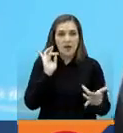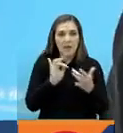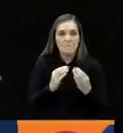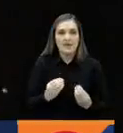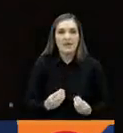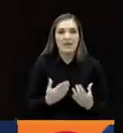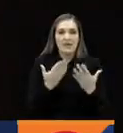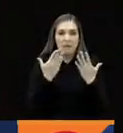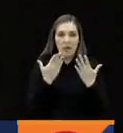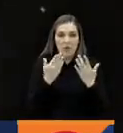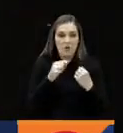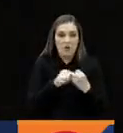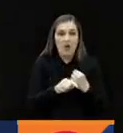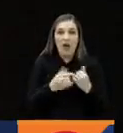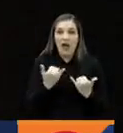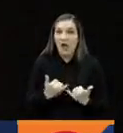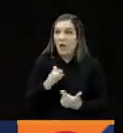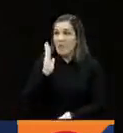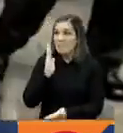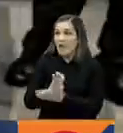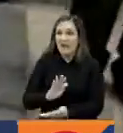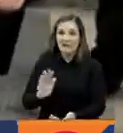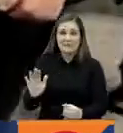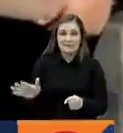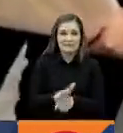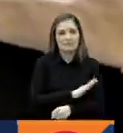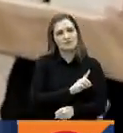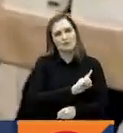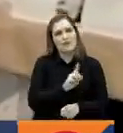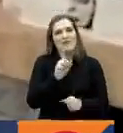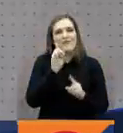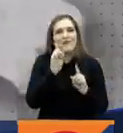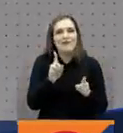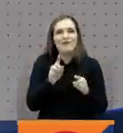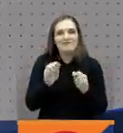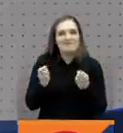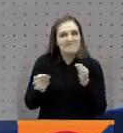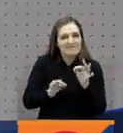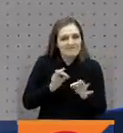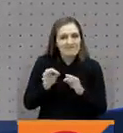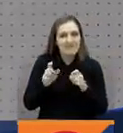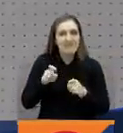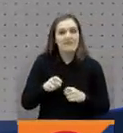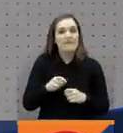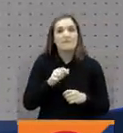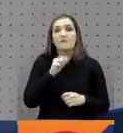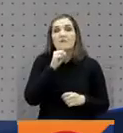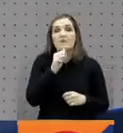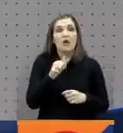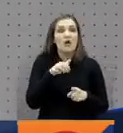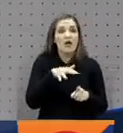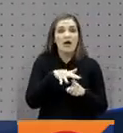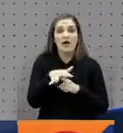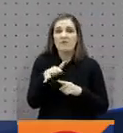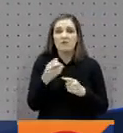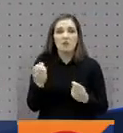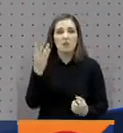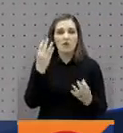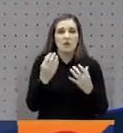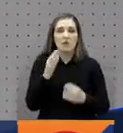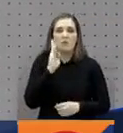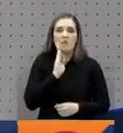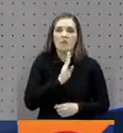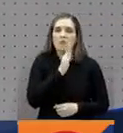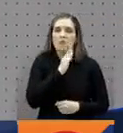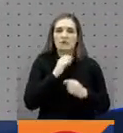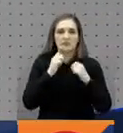permanezcan vacías. Todo artefacto, por inofensivo que parezca, es peligroso. Las localidades en Bogotá más afectadas por la pólvora son Bosa,